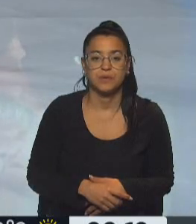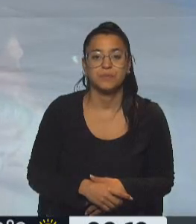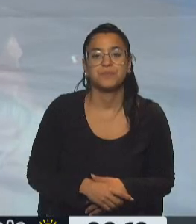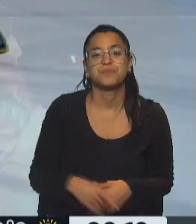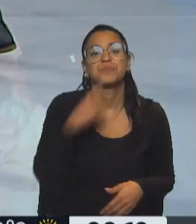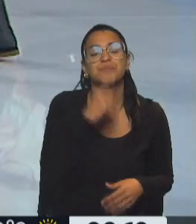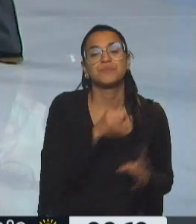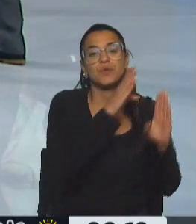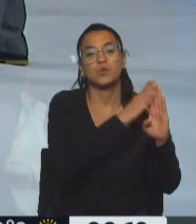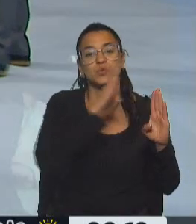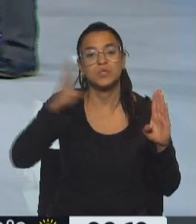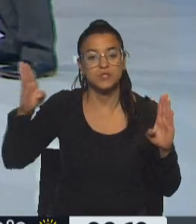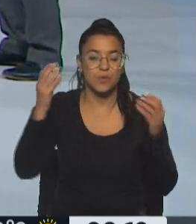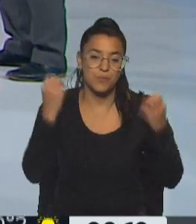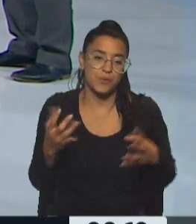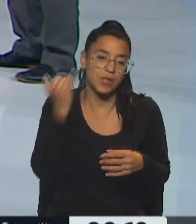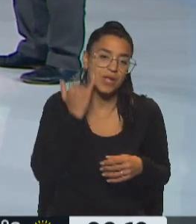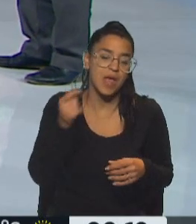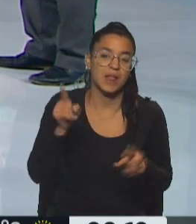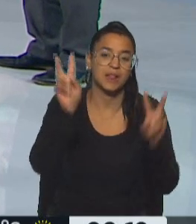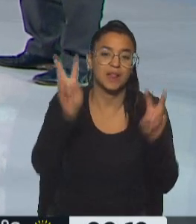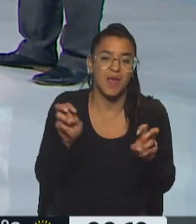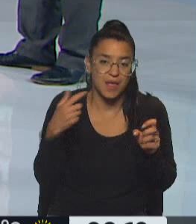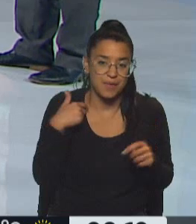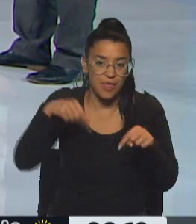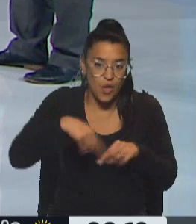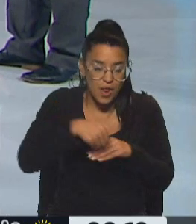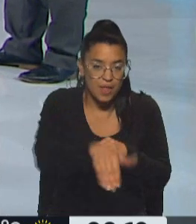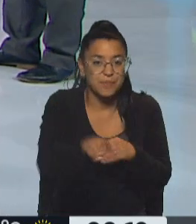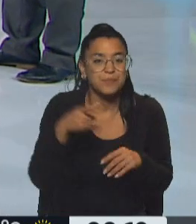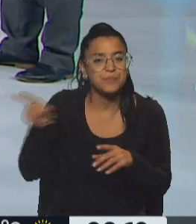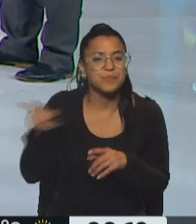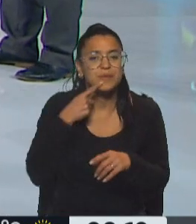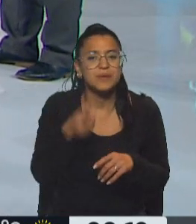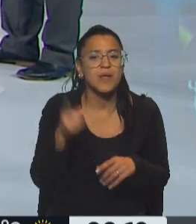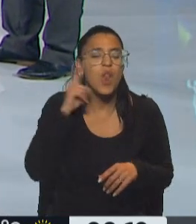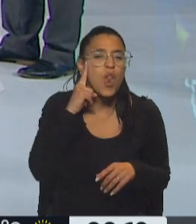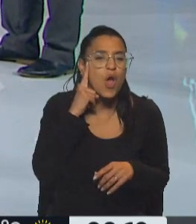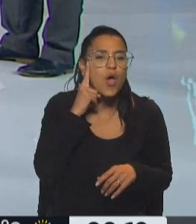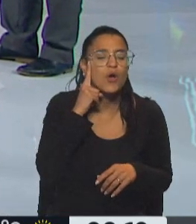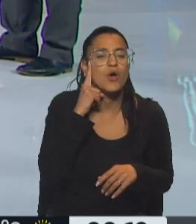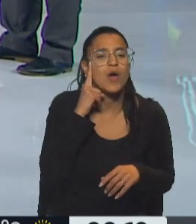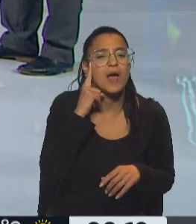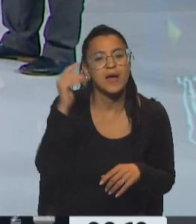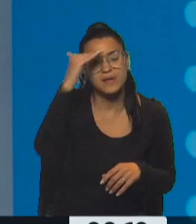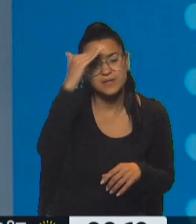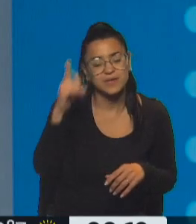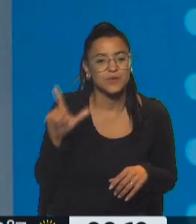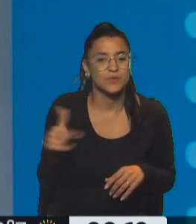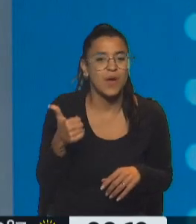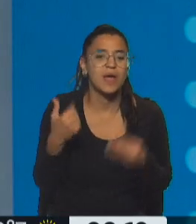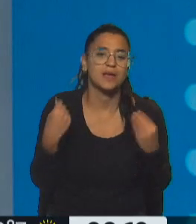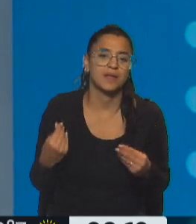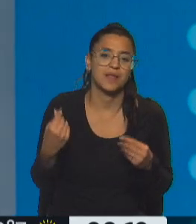Señor, sucesión, porque ya es el tema va a instalar desde hoy. Ahora habla. Pero mirá qué loco que fue lo Gallardo. Increíble,